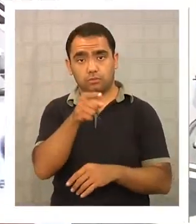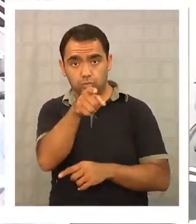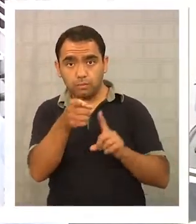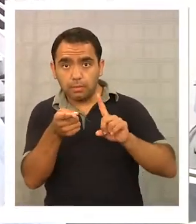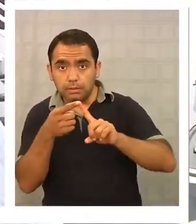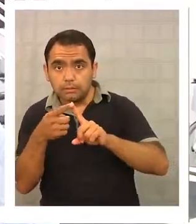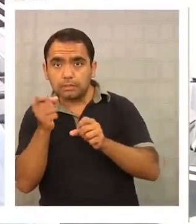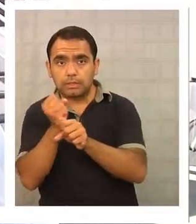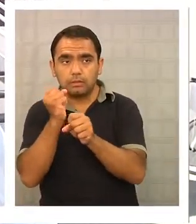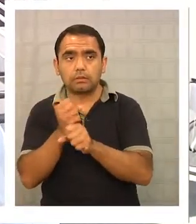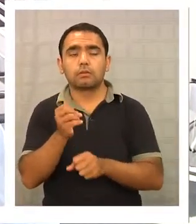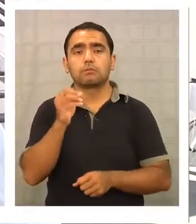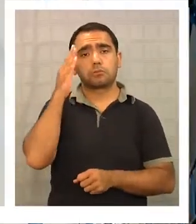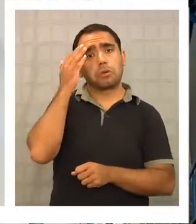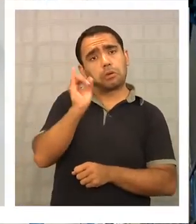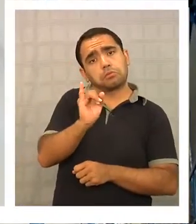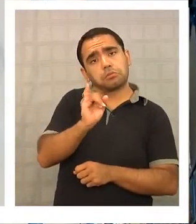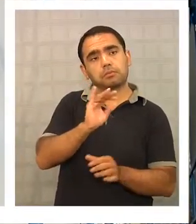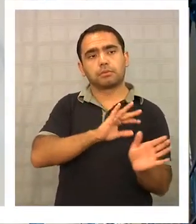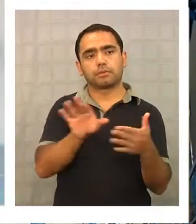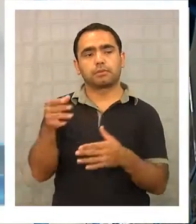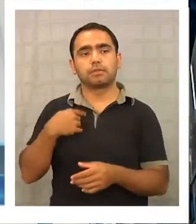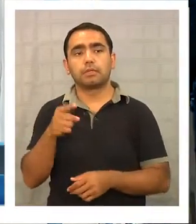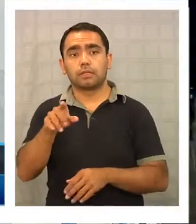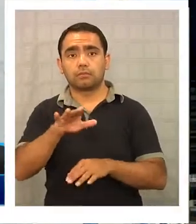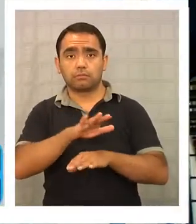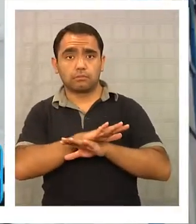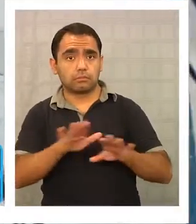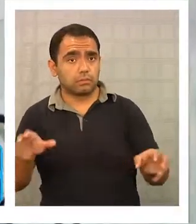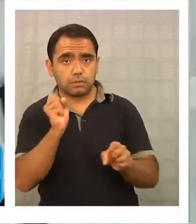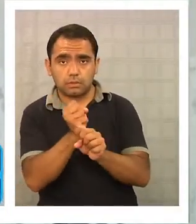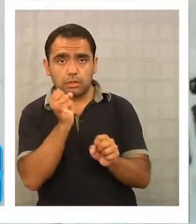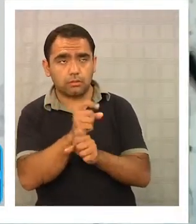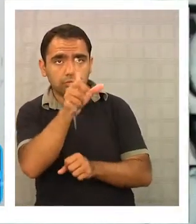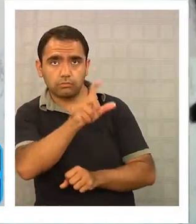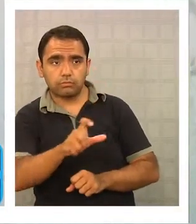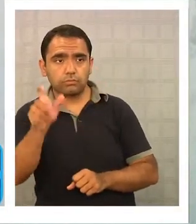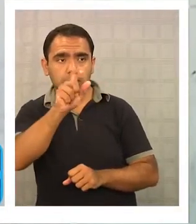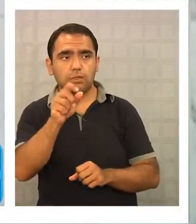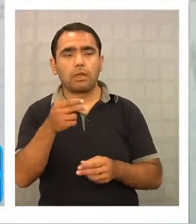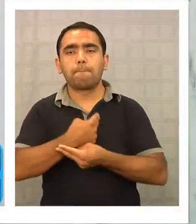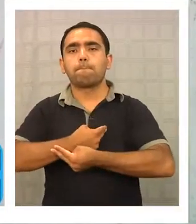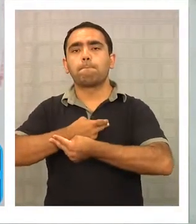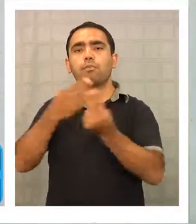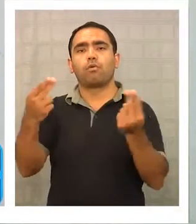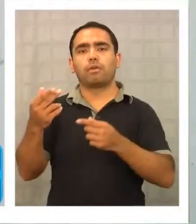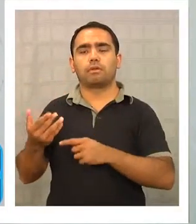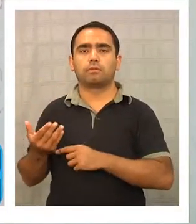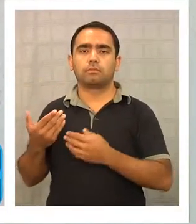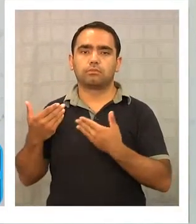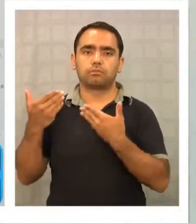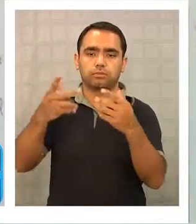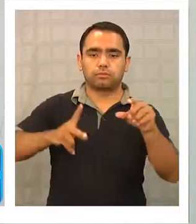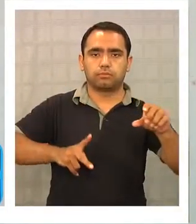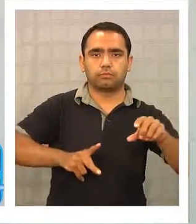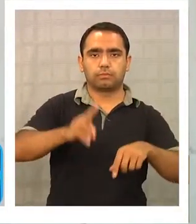como enlaces de personas que en tu vida pensaste que te apoyas y conocer,